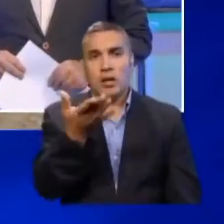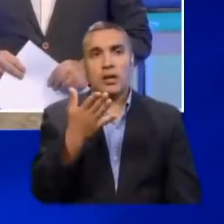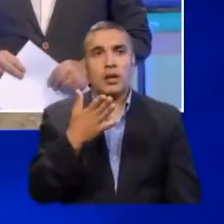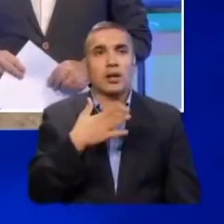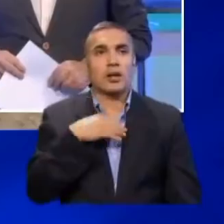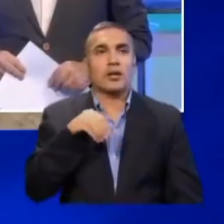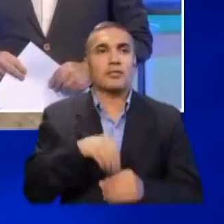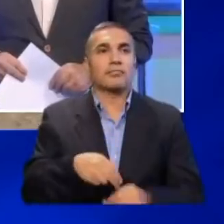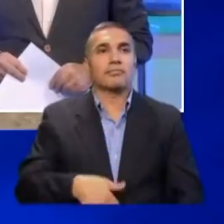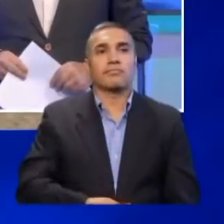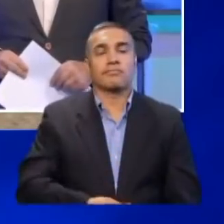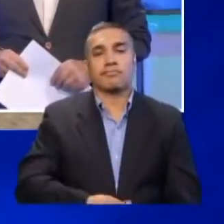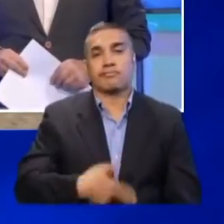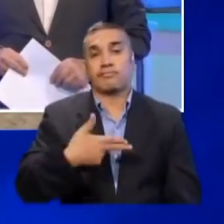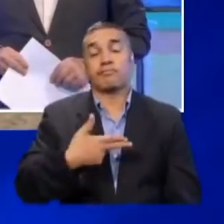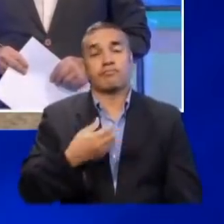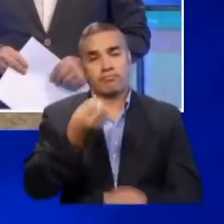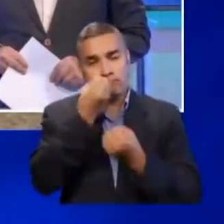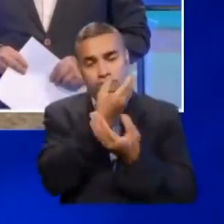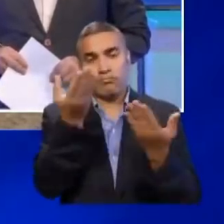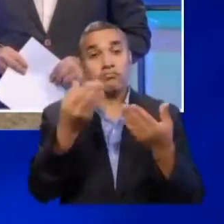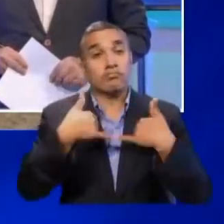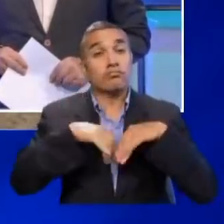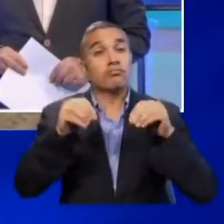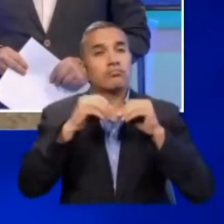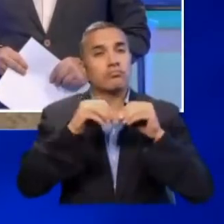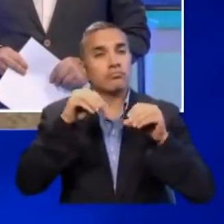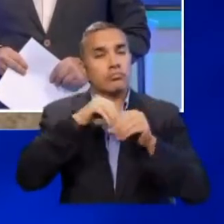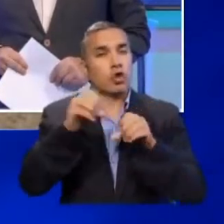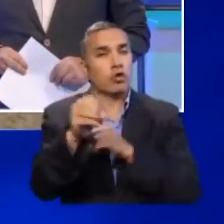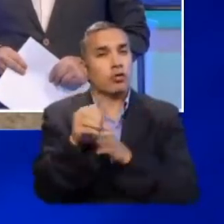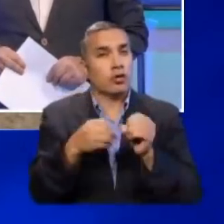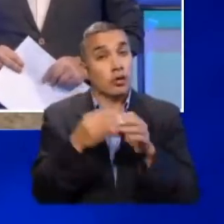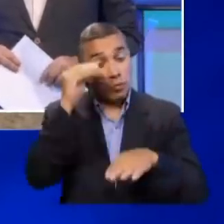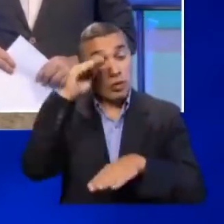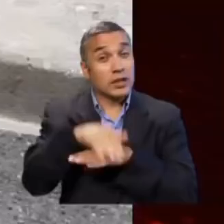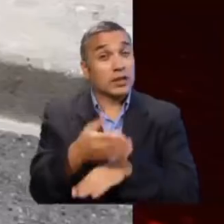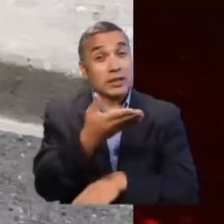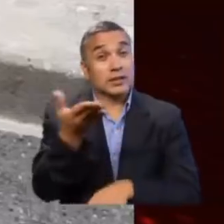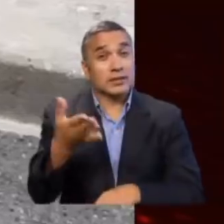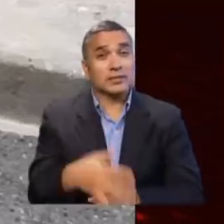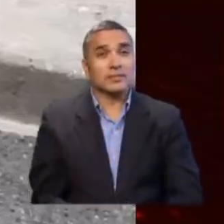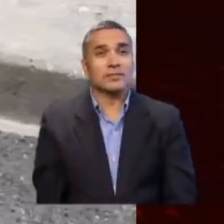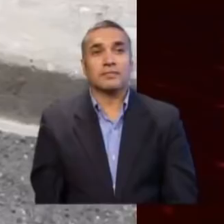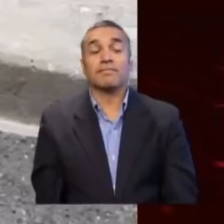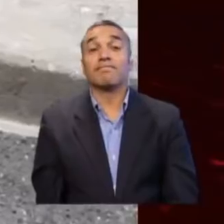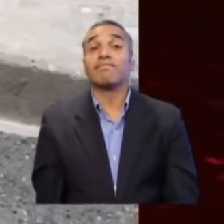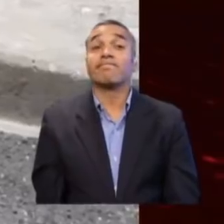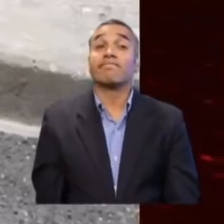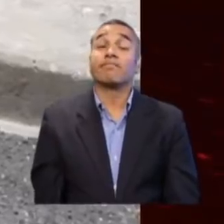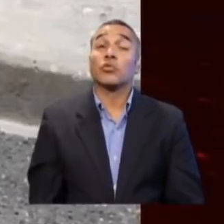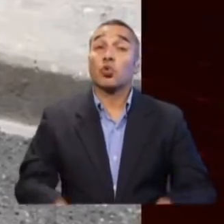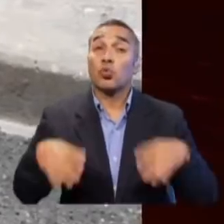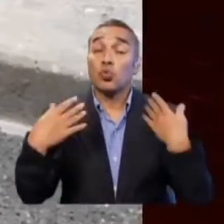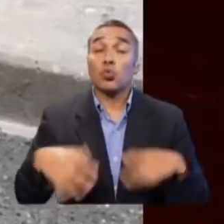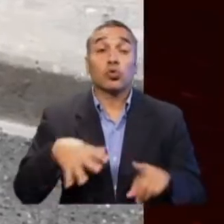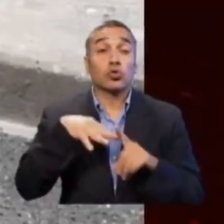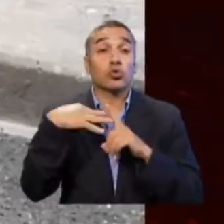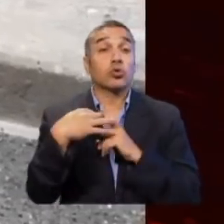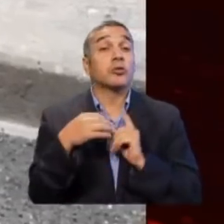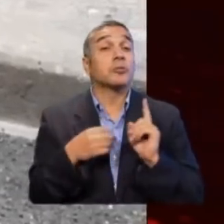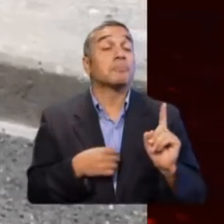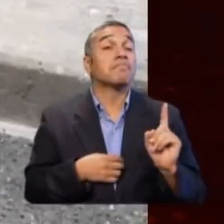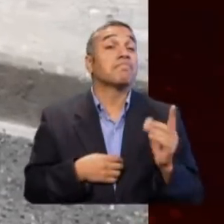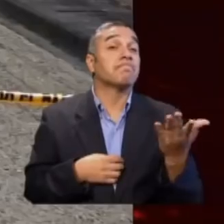armado esto es lo que les puedo informar con tenemos con más de estudios buenas tardes bueno ahí hay una situación un tanto